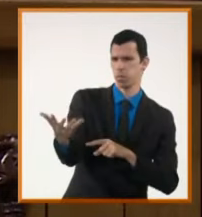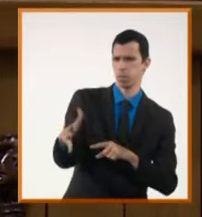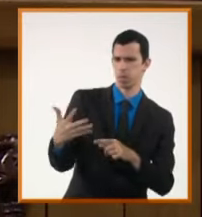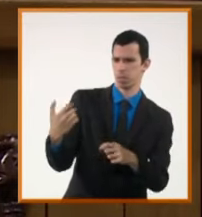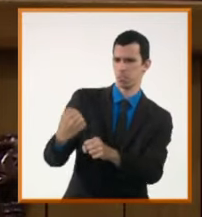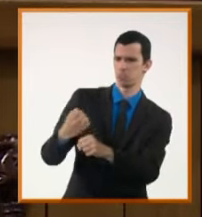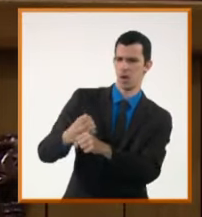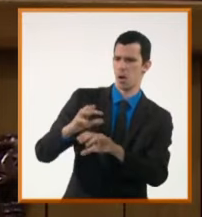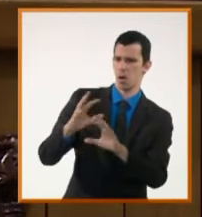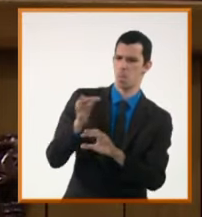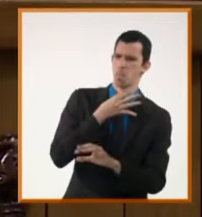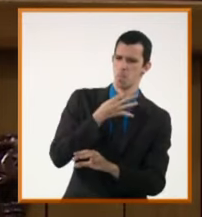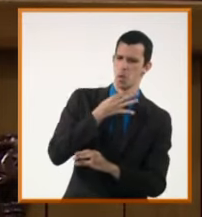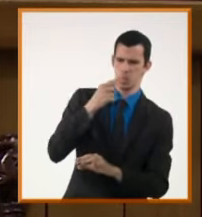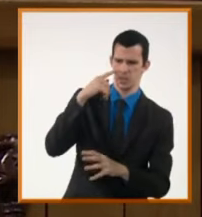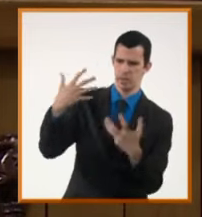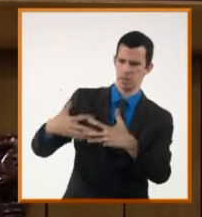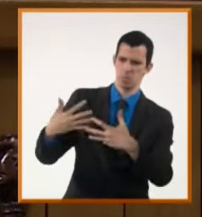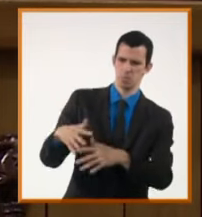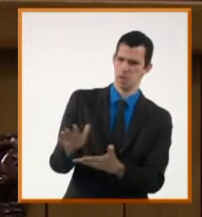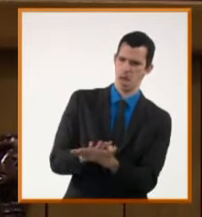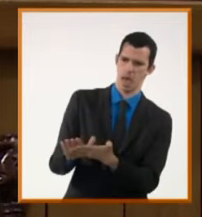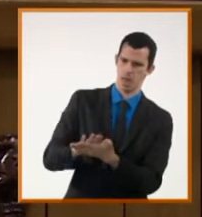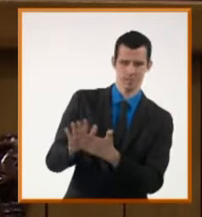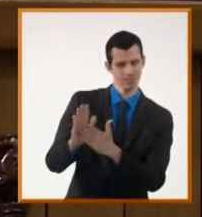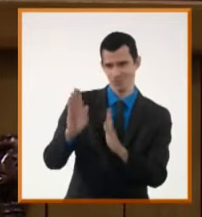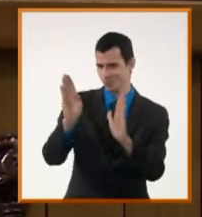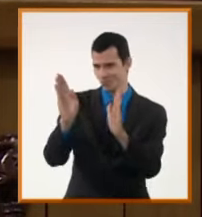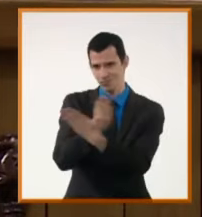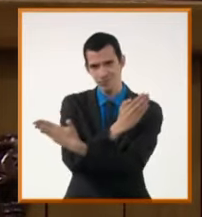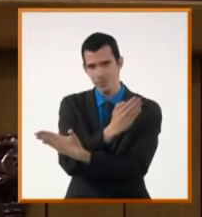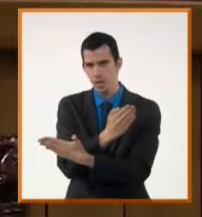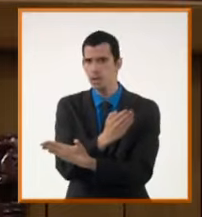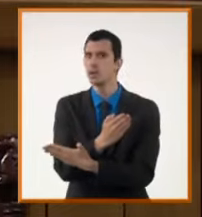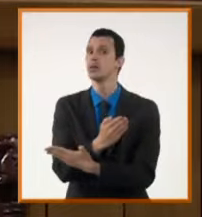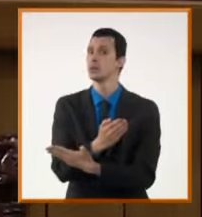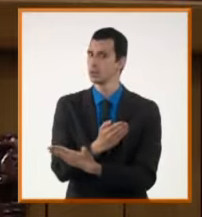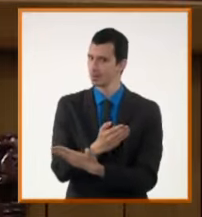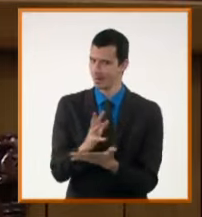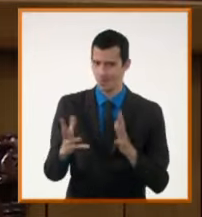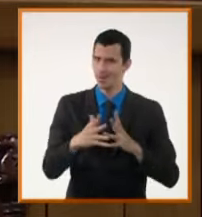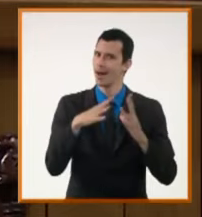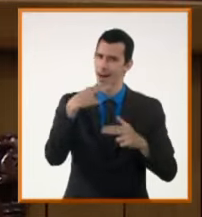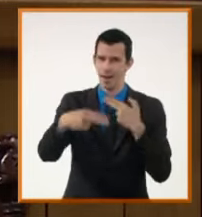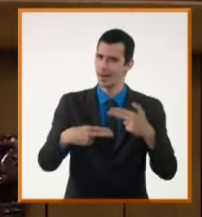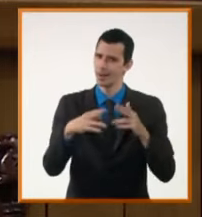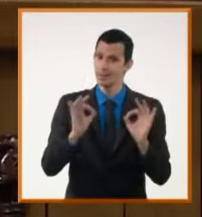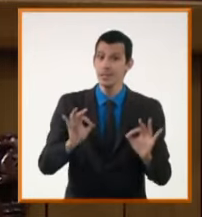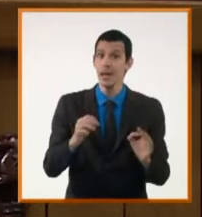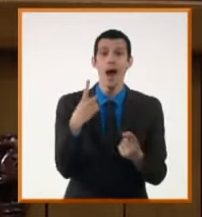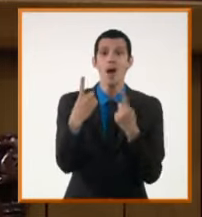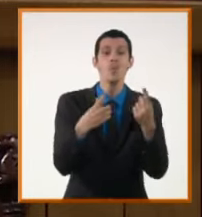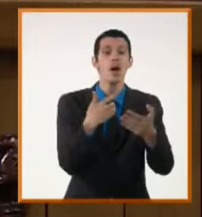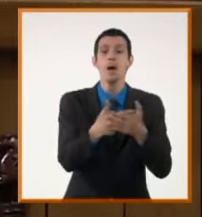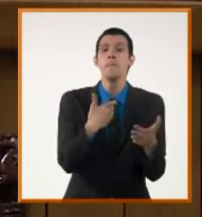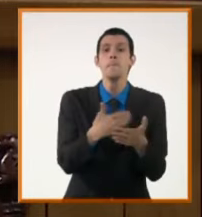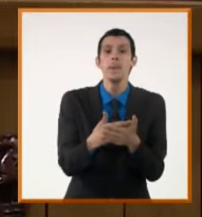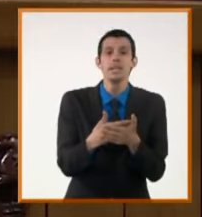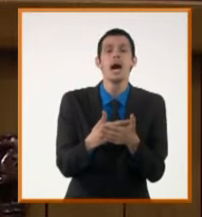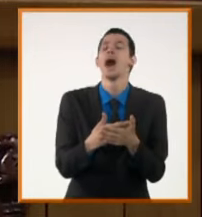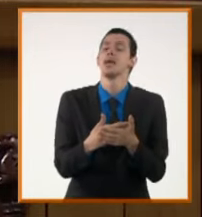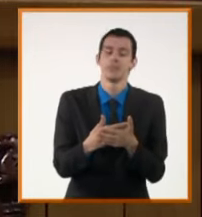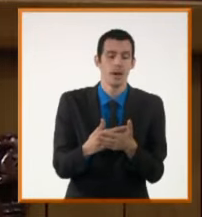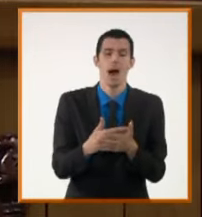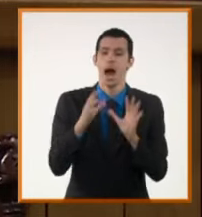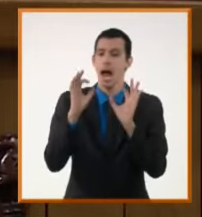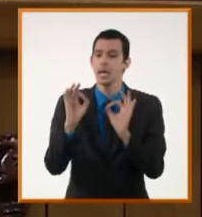llamada. Pero también hay que revisar las empresas, porque a veces hay empresas que funcionan como OCE. Hemos decidido y hemos